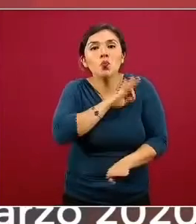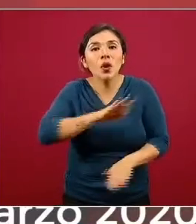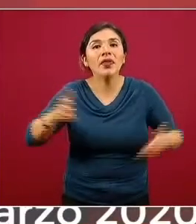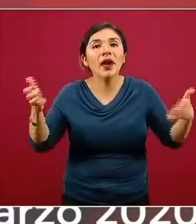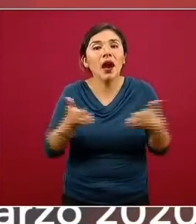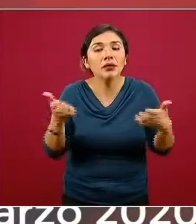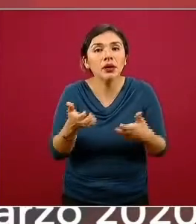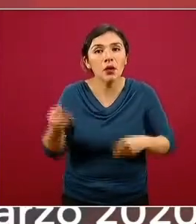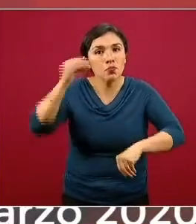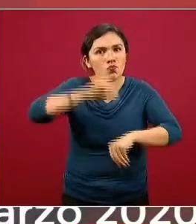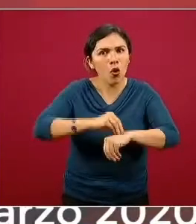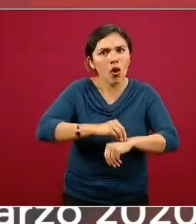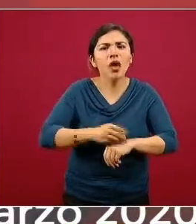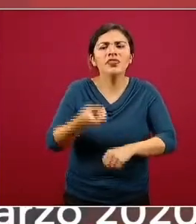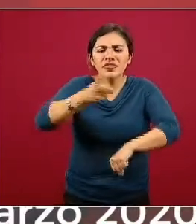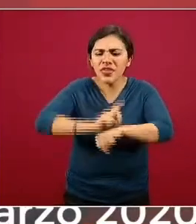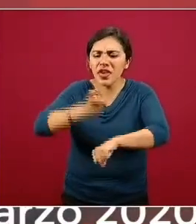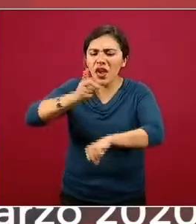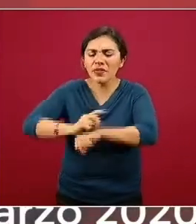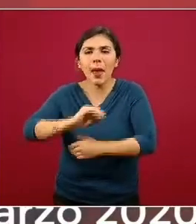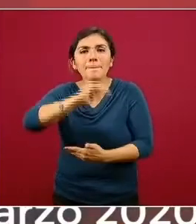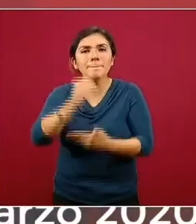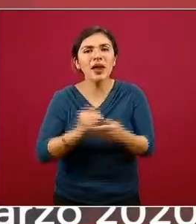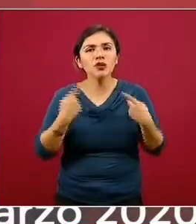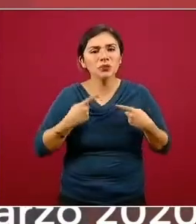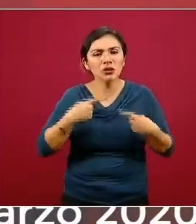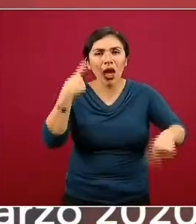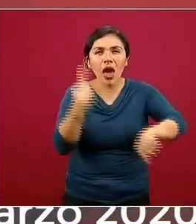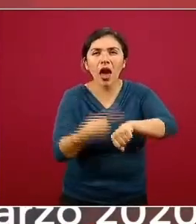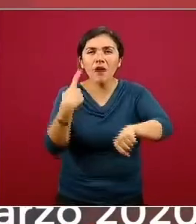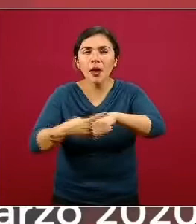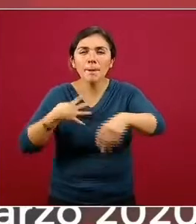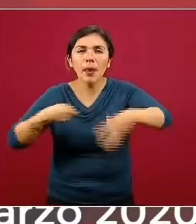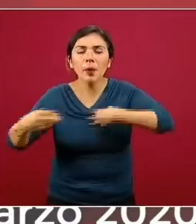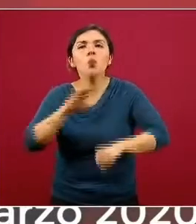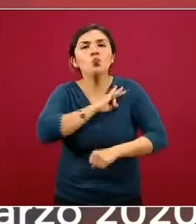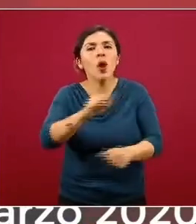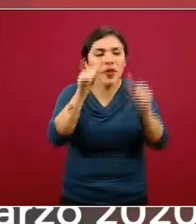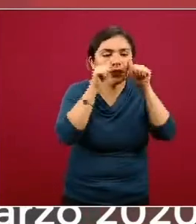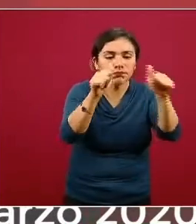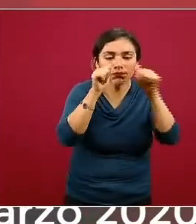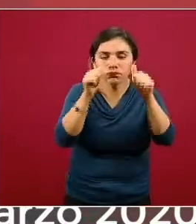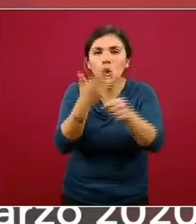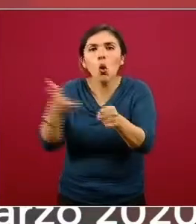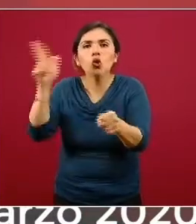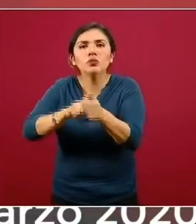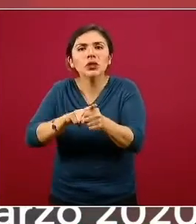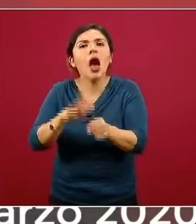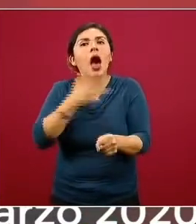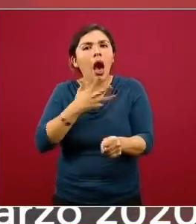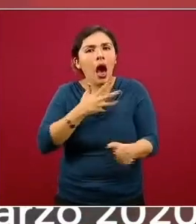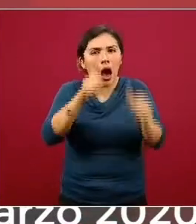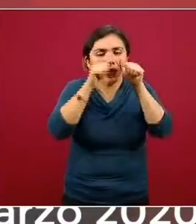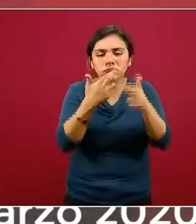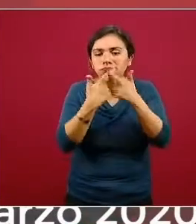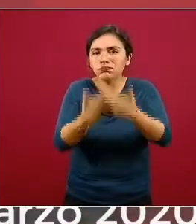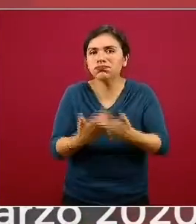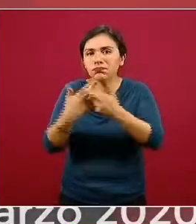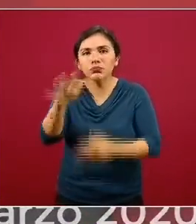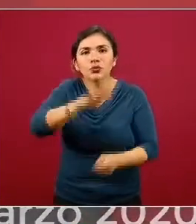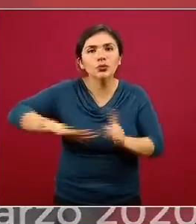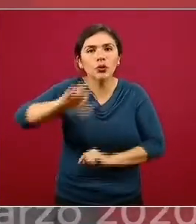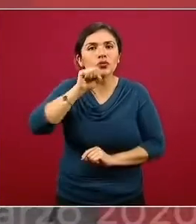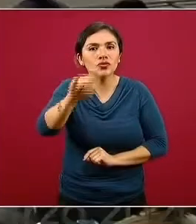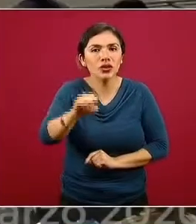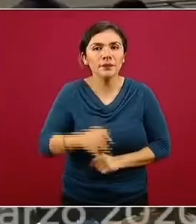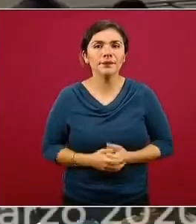lograr tener que cada día haya menos casos de los que se pueden atender en la infraestructura de salud del Sistema Nacional